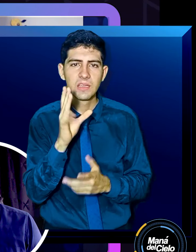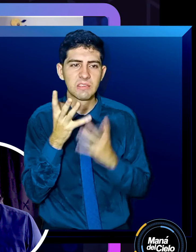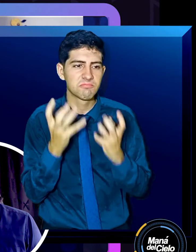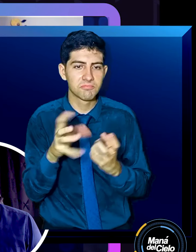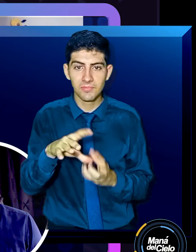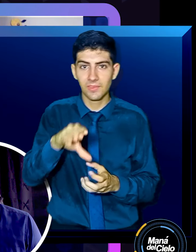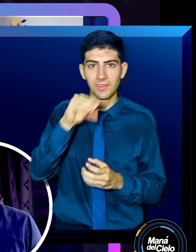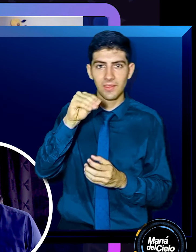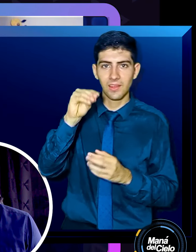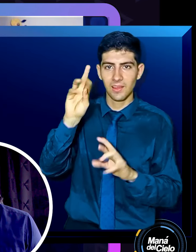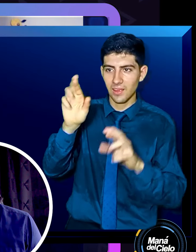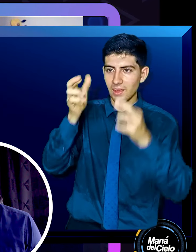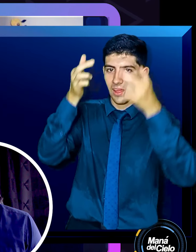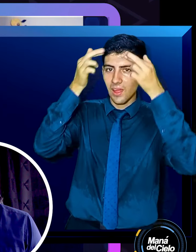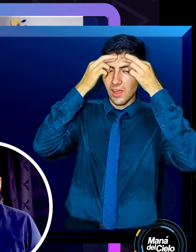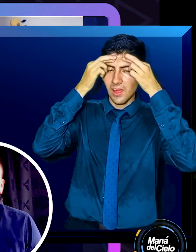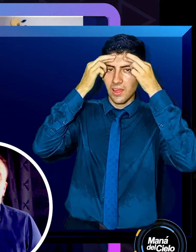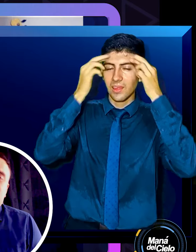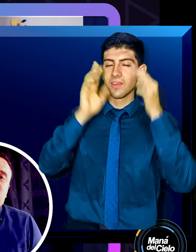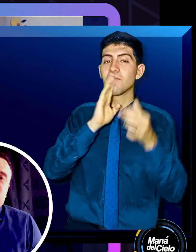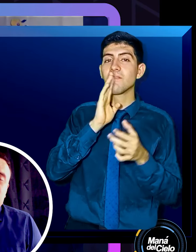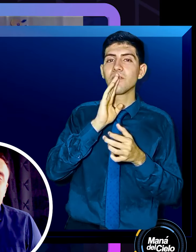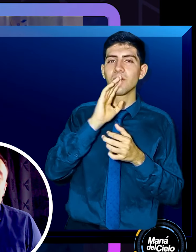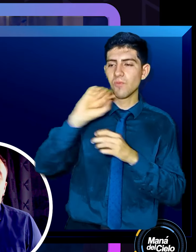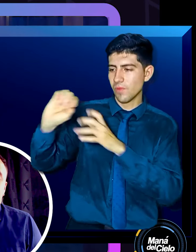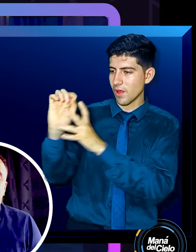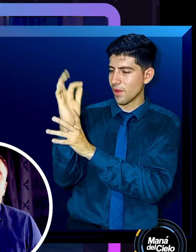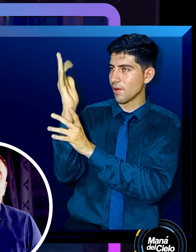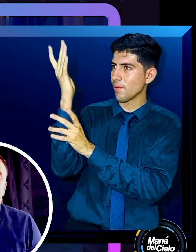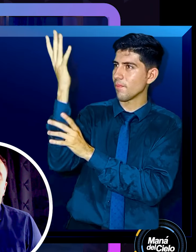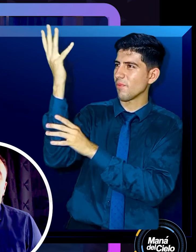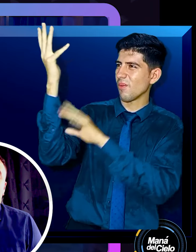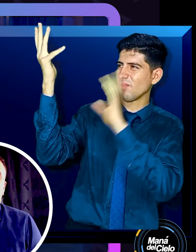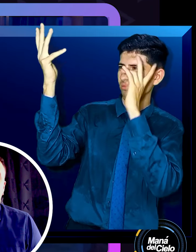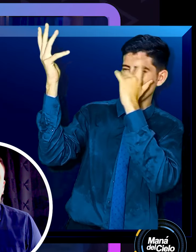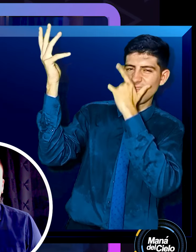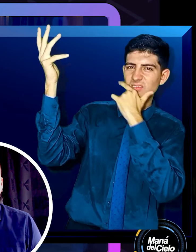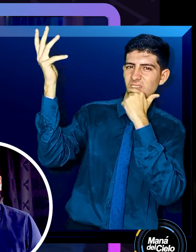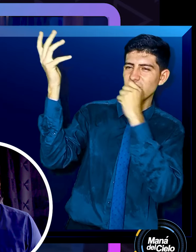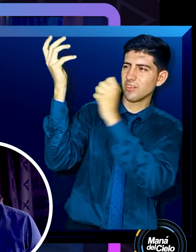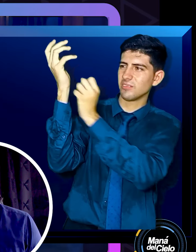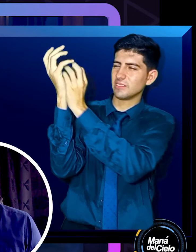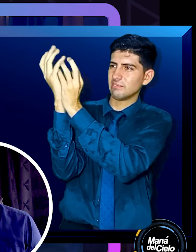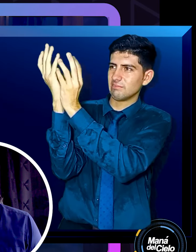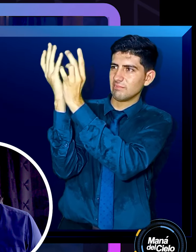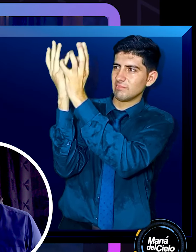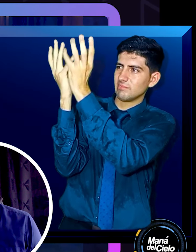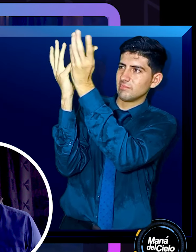La zarza. Y si tú miras la Biblia, cuando Dios hizo la creación, no hizo zarzas.